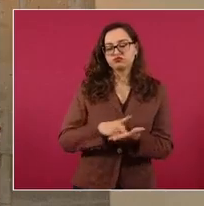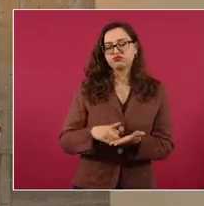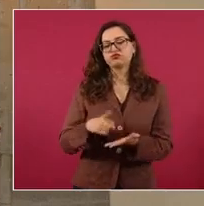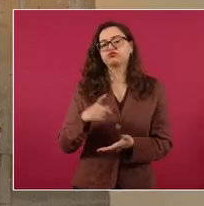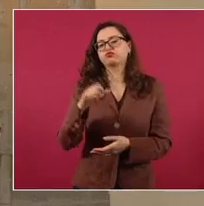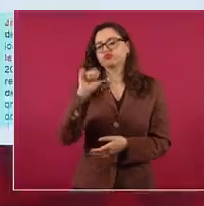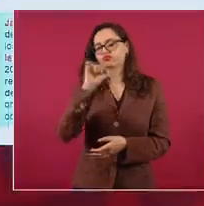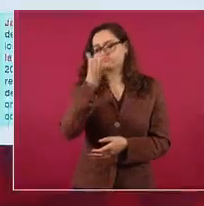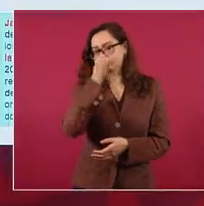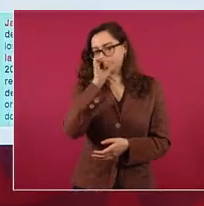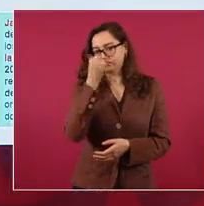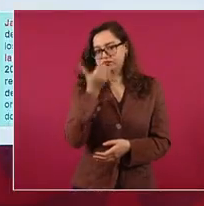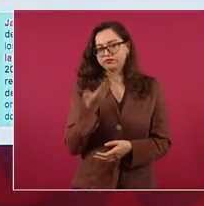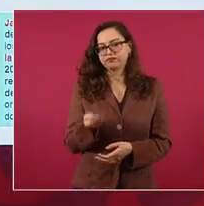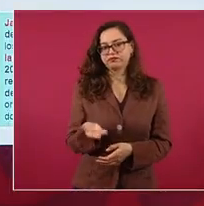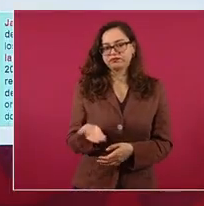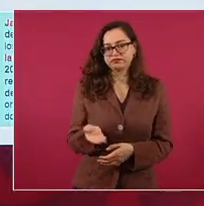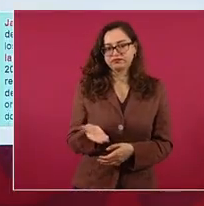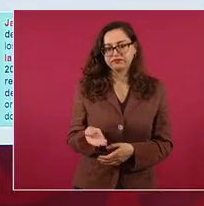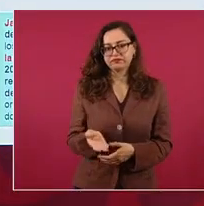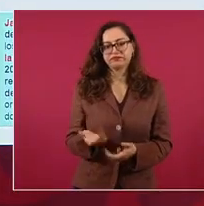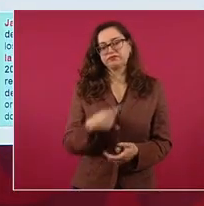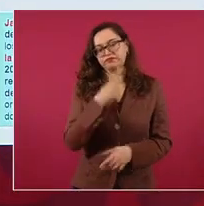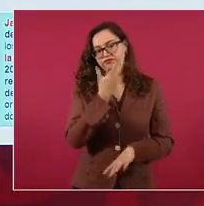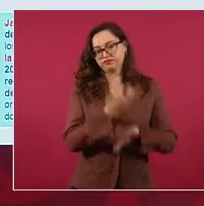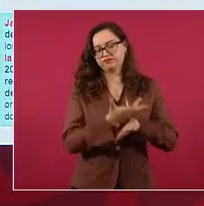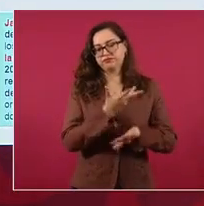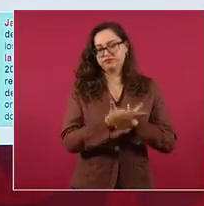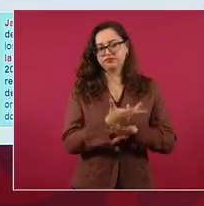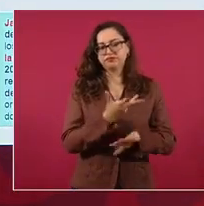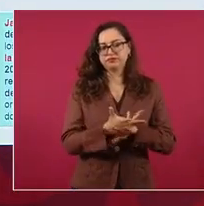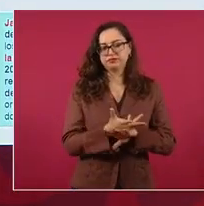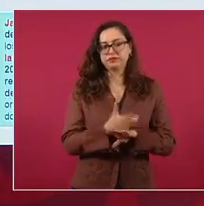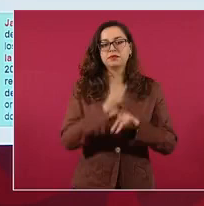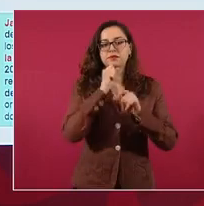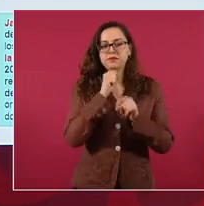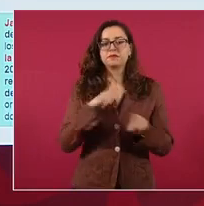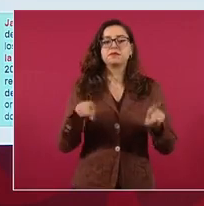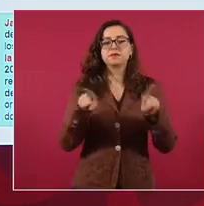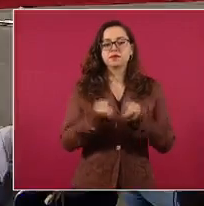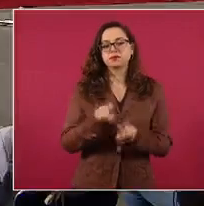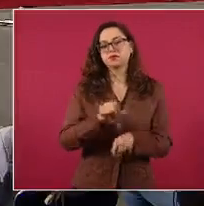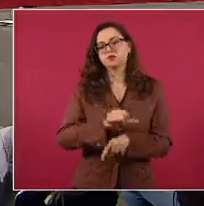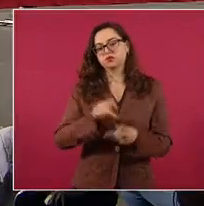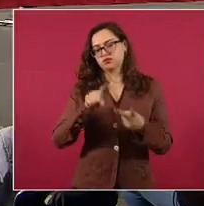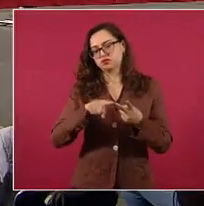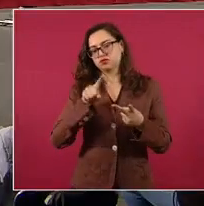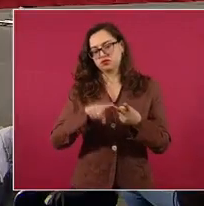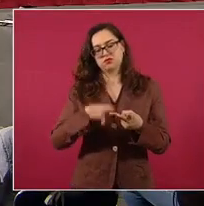Estados Unidos, y el otro también por delitos contra la salud y lavado de dinero. Siguiente.